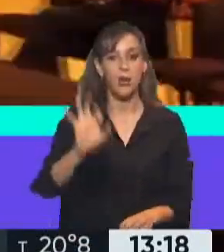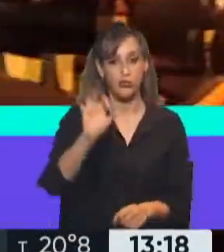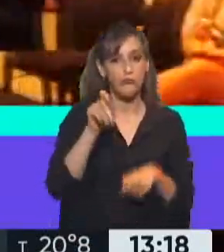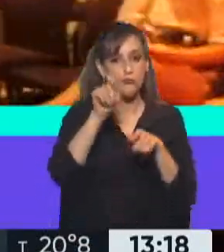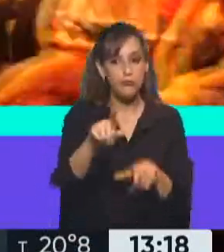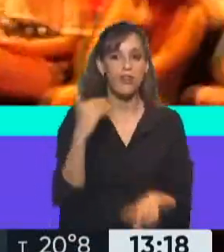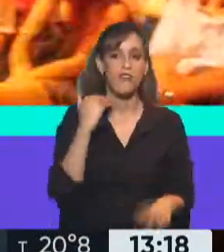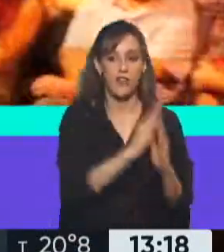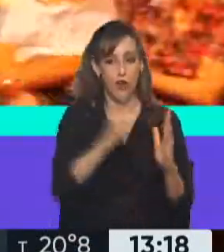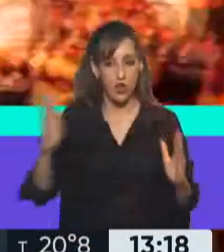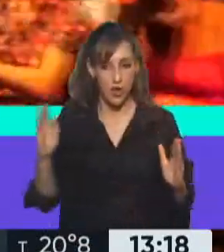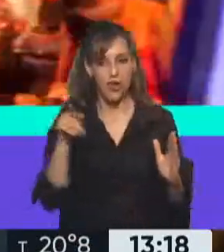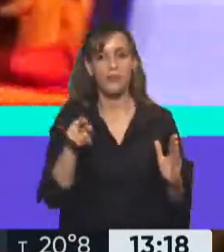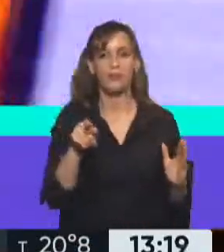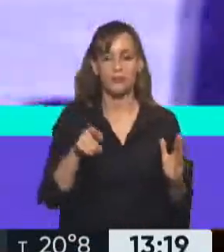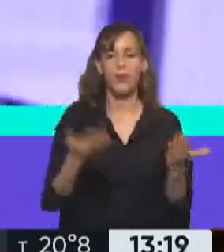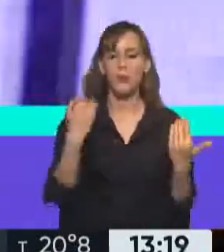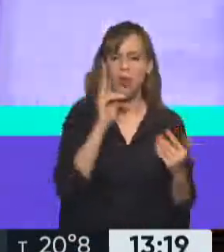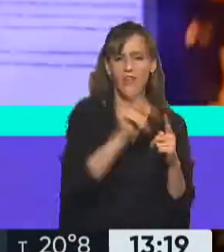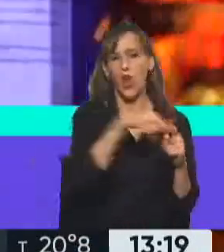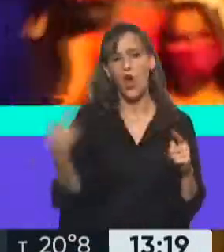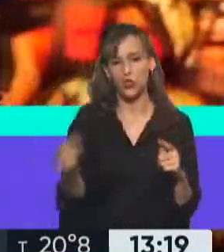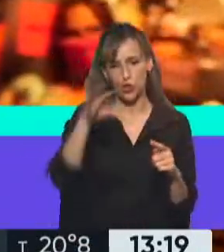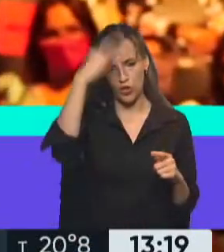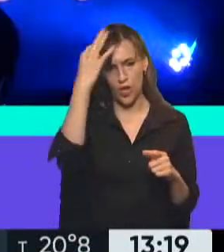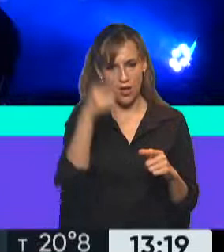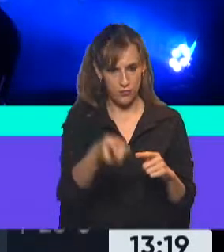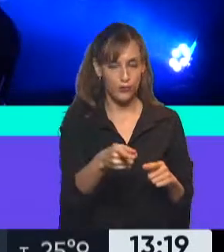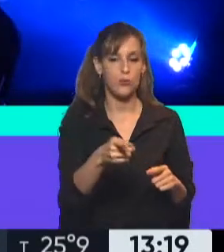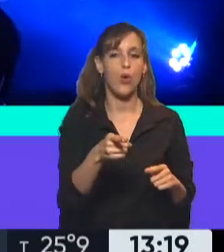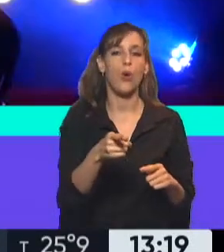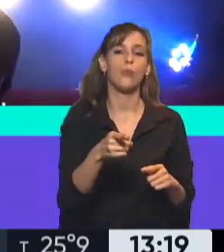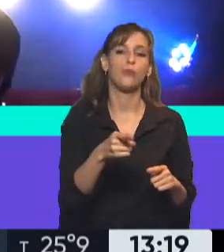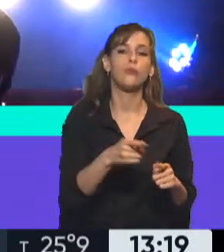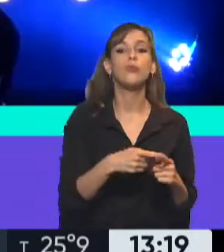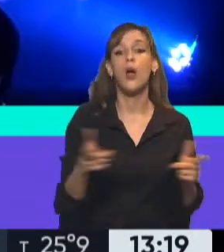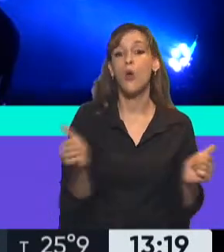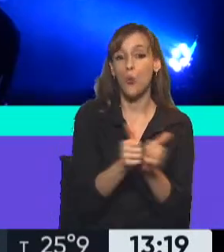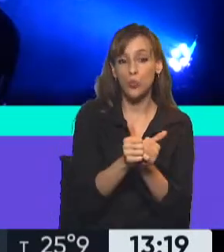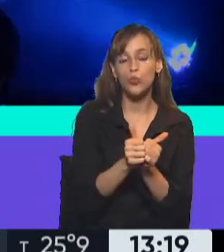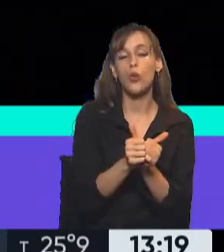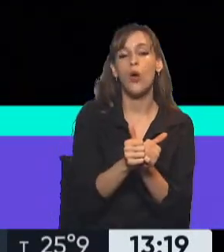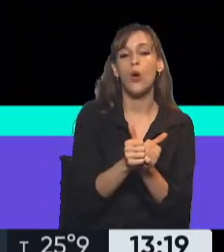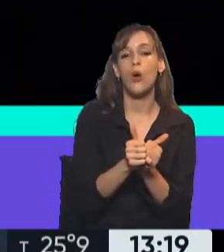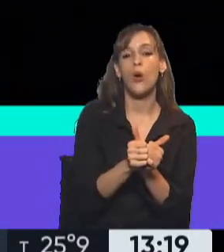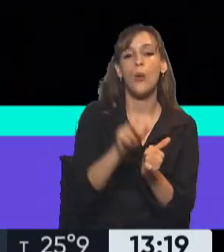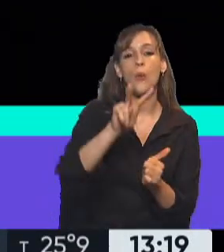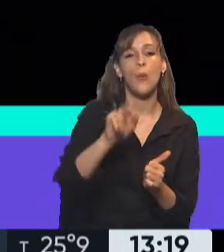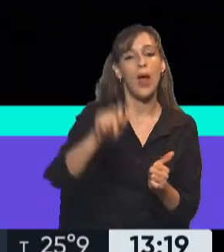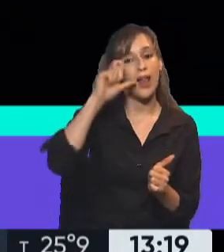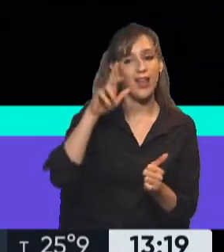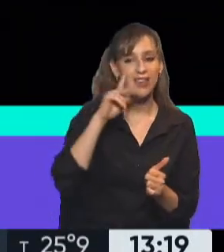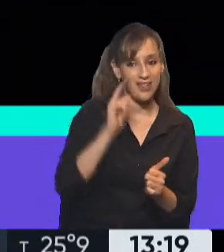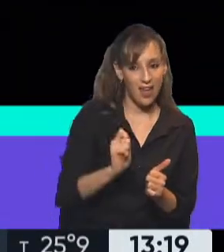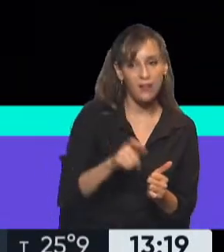la posibilidad de ver Durmiendo con el Enemigo, con dirección de Victoria Roland y protagonizada por la maestra Valeria Lois, con Felipe Barroso, músico en escena.